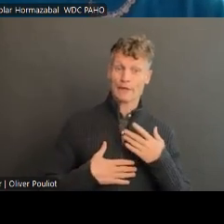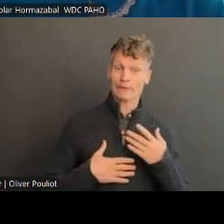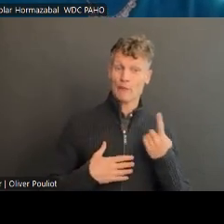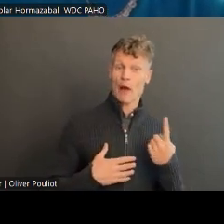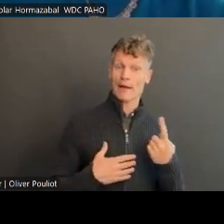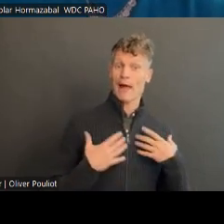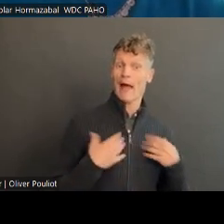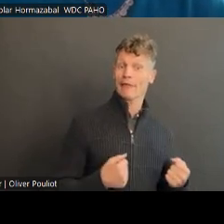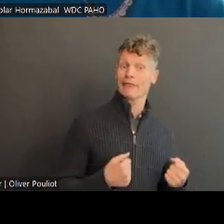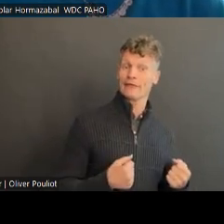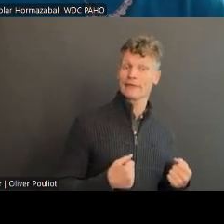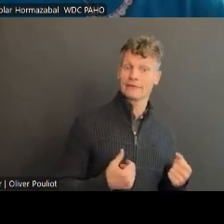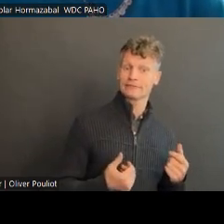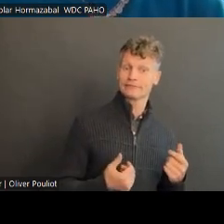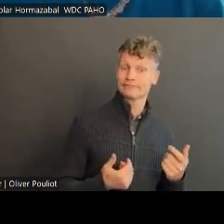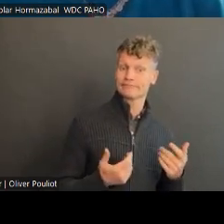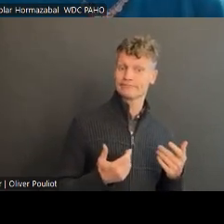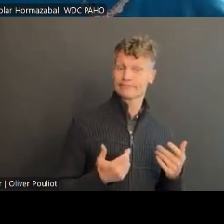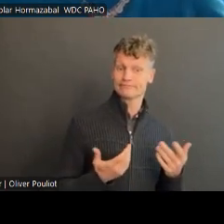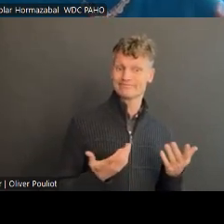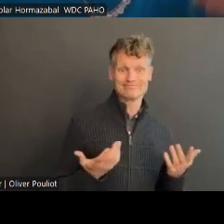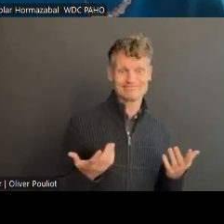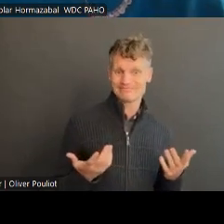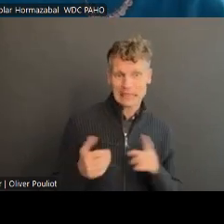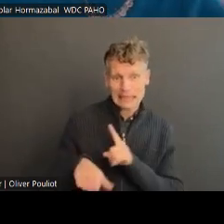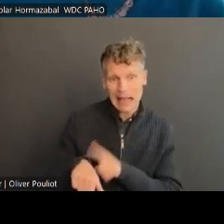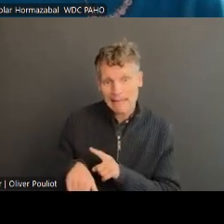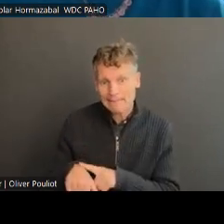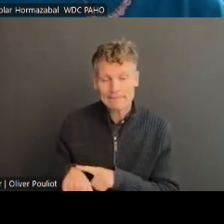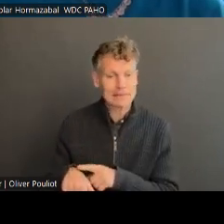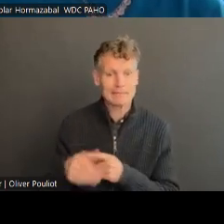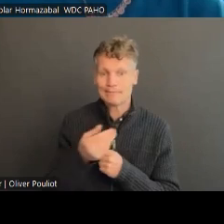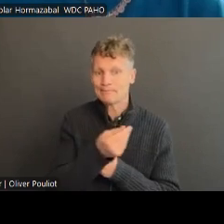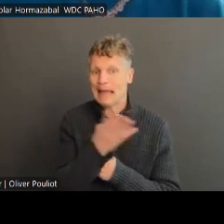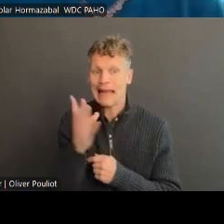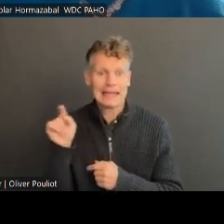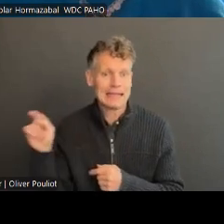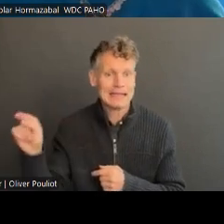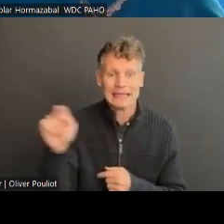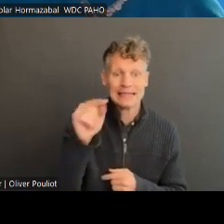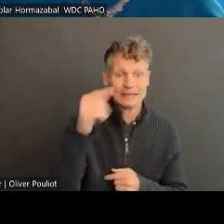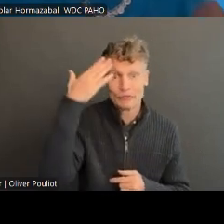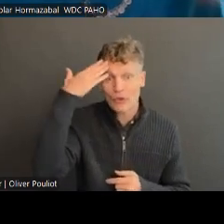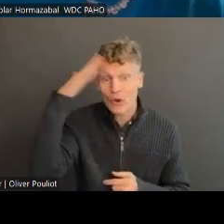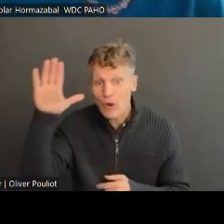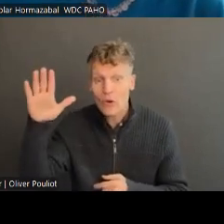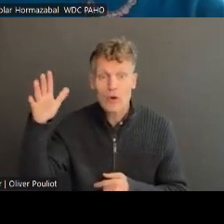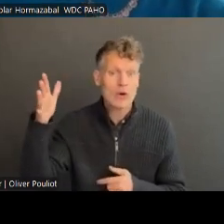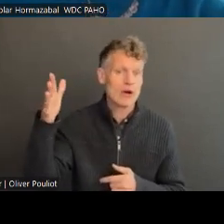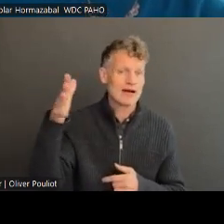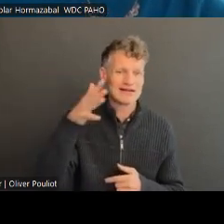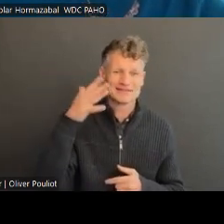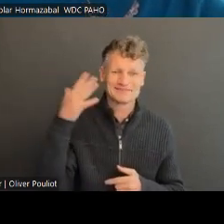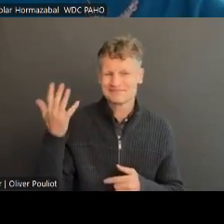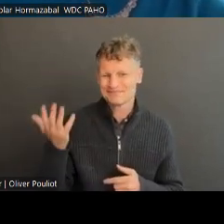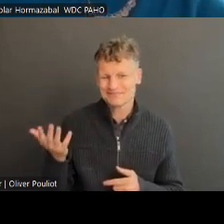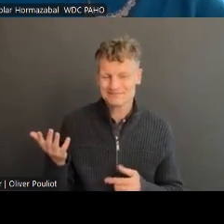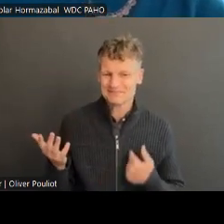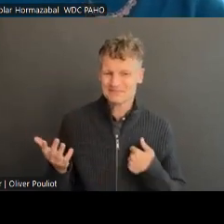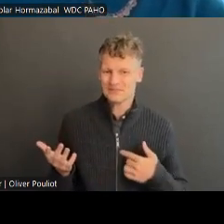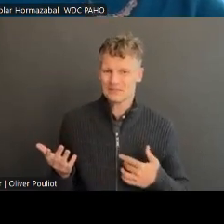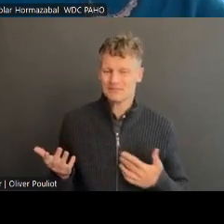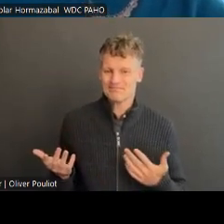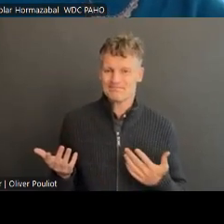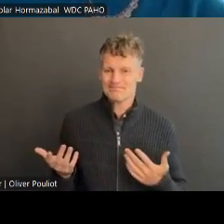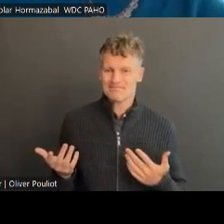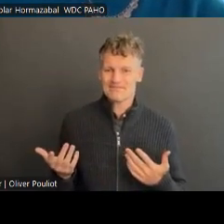que hay desconocimiento, y también en términos de gestión y operacional, que el personal de salud no está seguro sobre las acciones concretas para